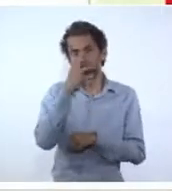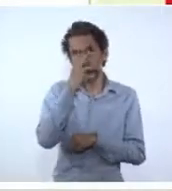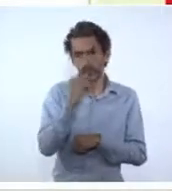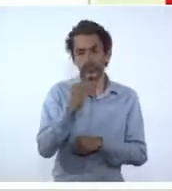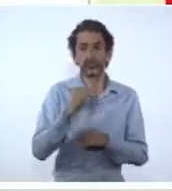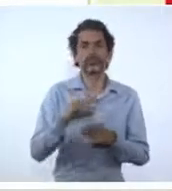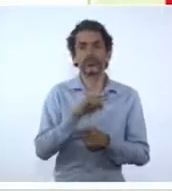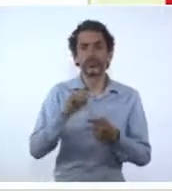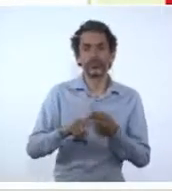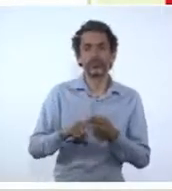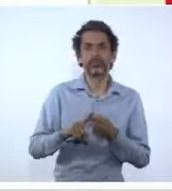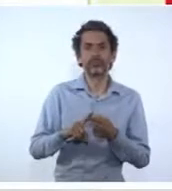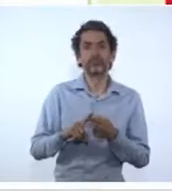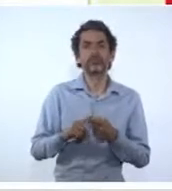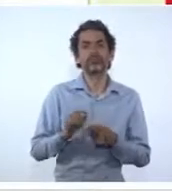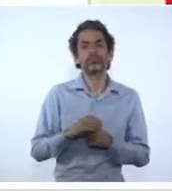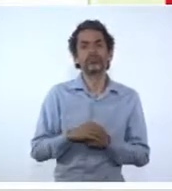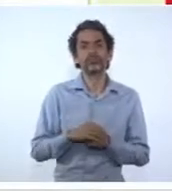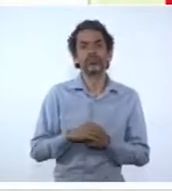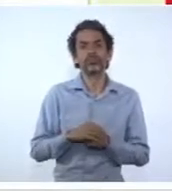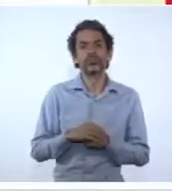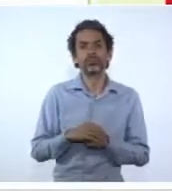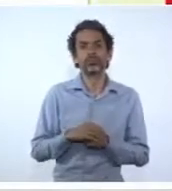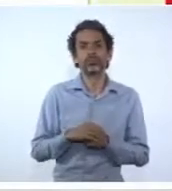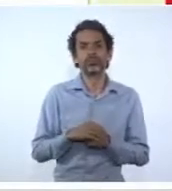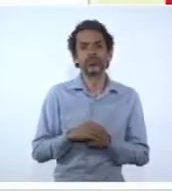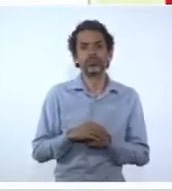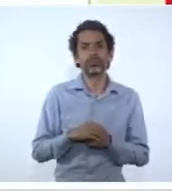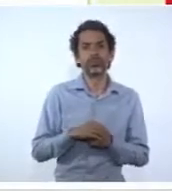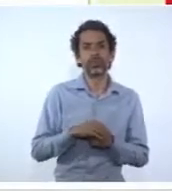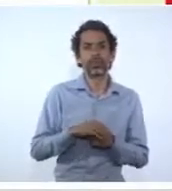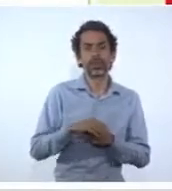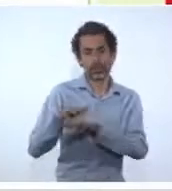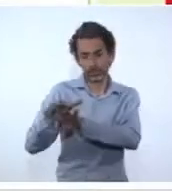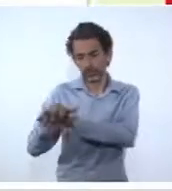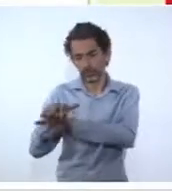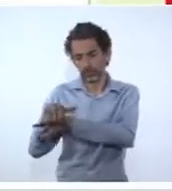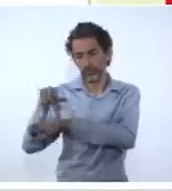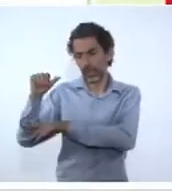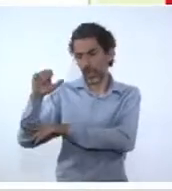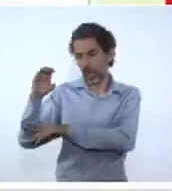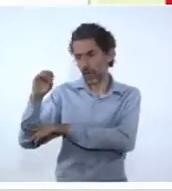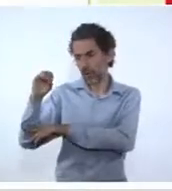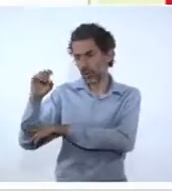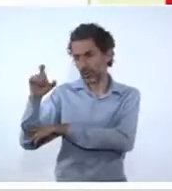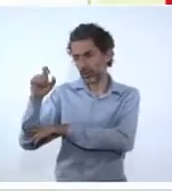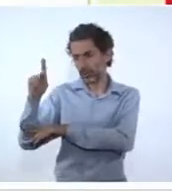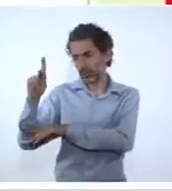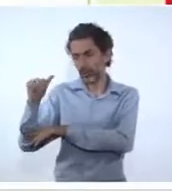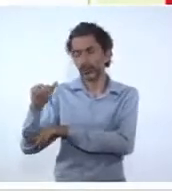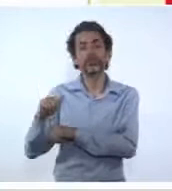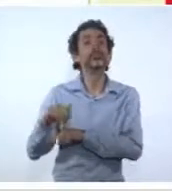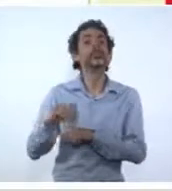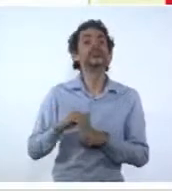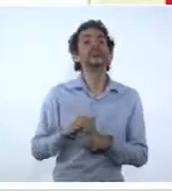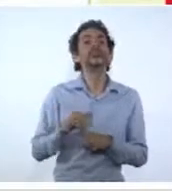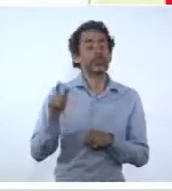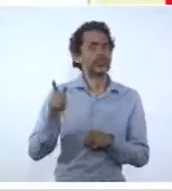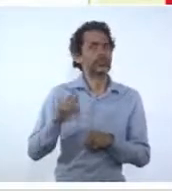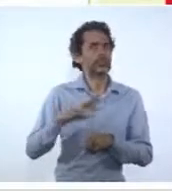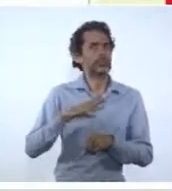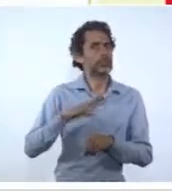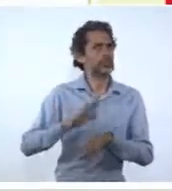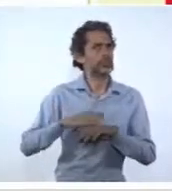Coyoacán, en la alcaldía Coyoacán, obviamente, Plaza Acoxpa en Tlalpan. Por cierto, aumentó el